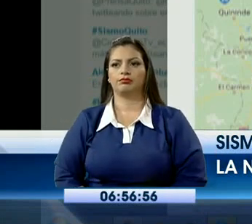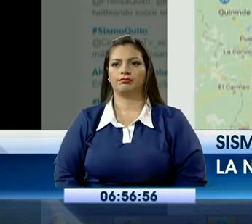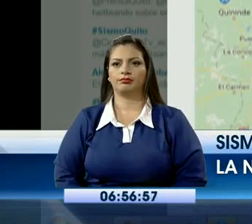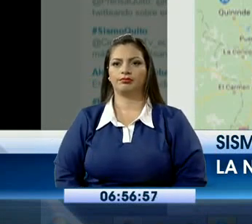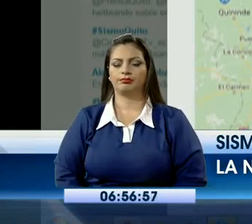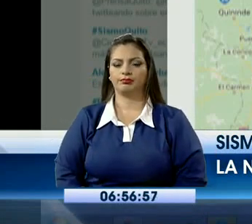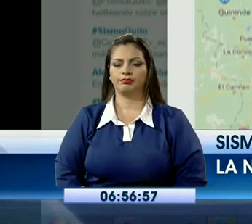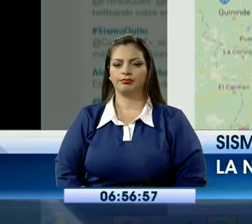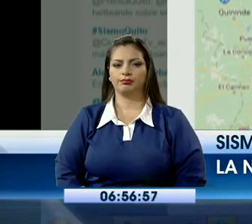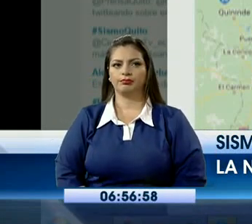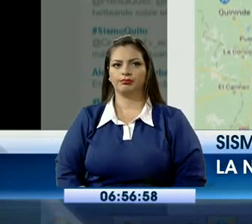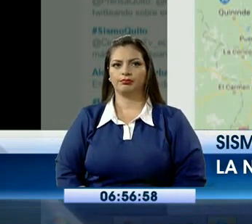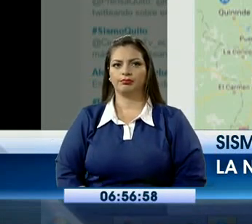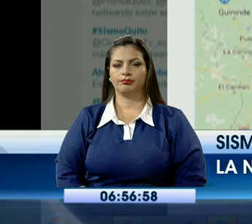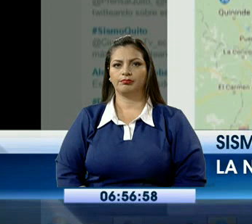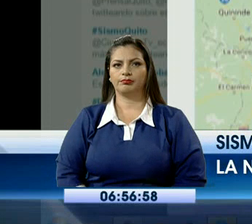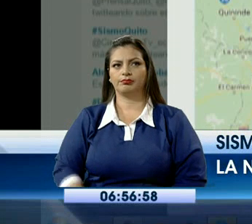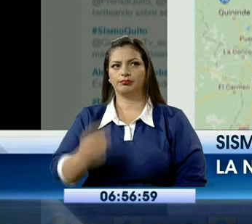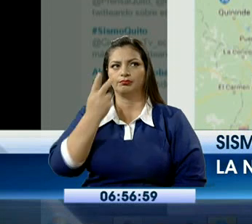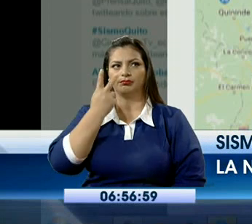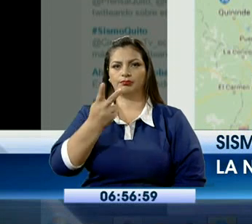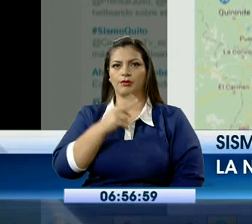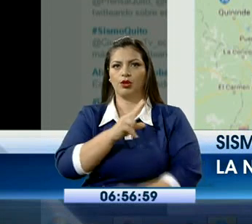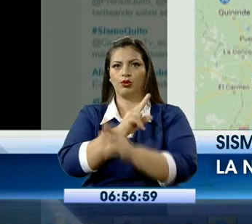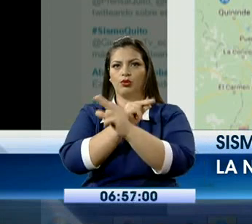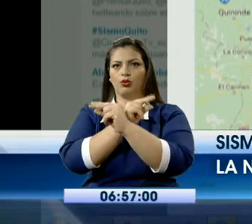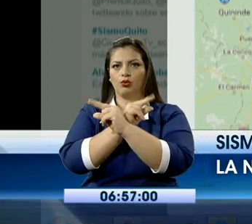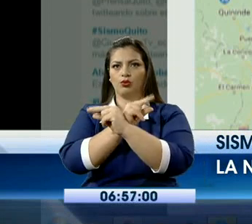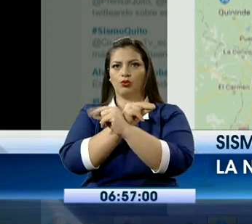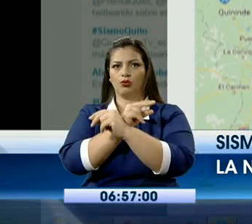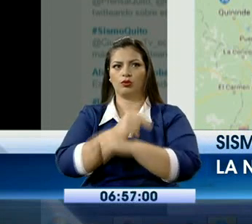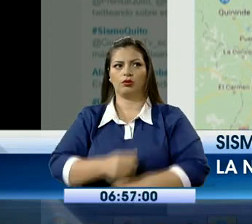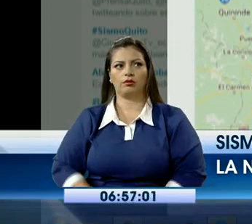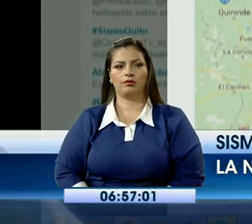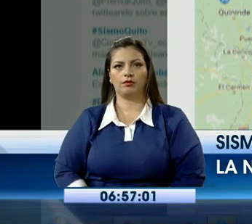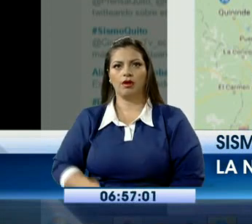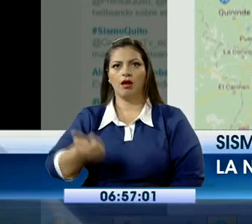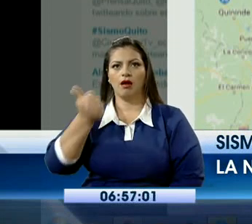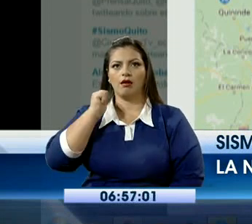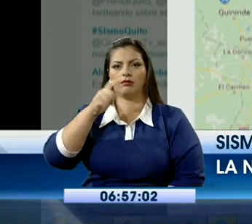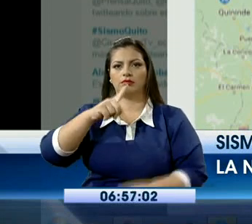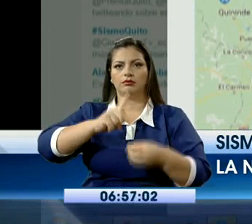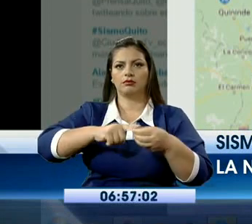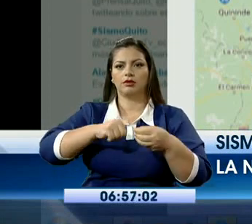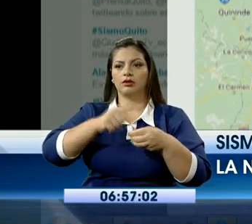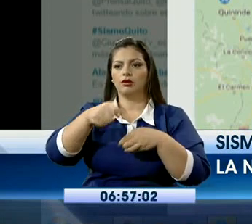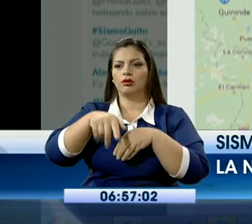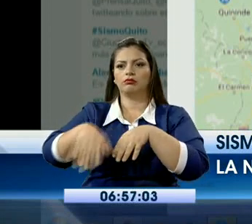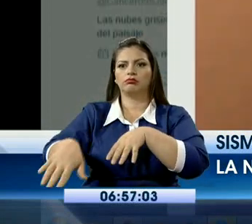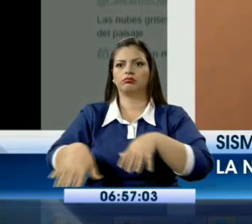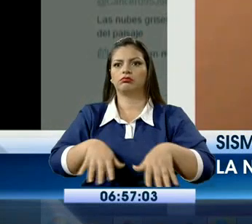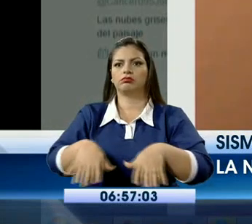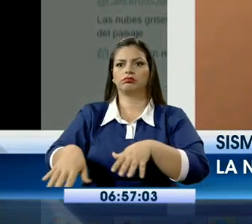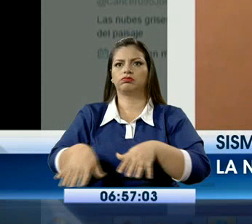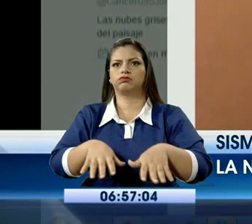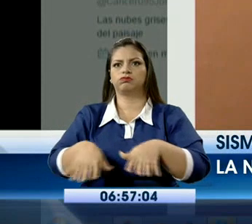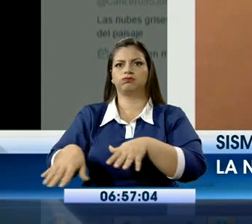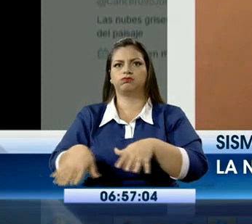Bueno, productor, tenemos ahí imágenes, algo de lo que tiene que ver con el movimiento telúrico en la capital de la República. Algo nos dijiste que